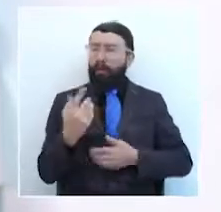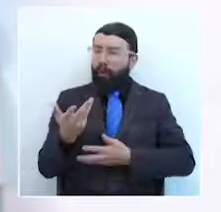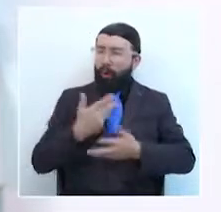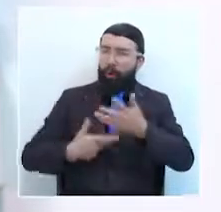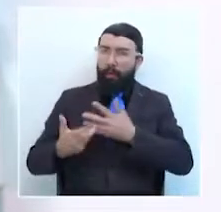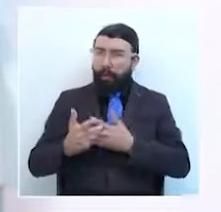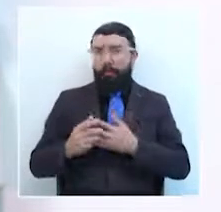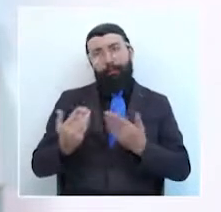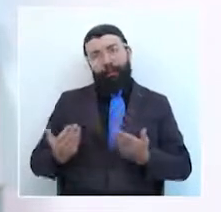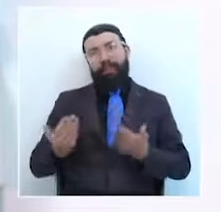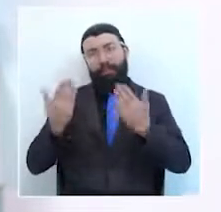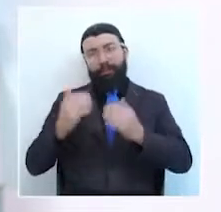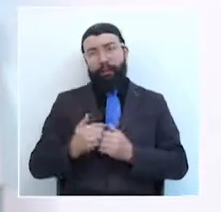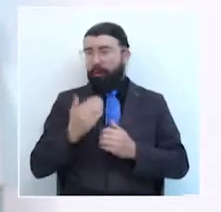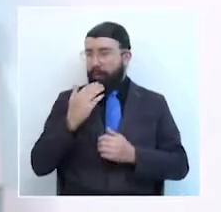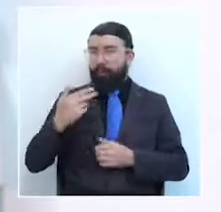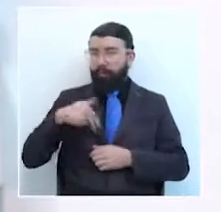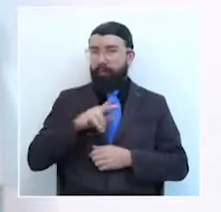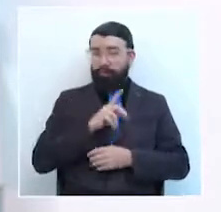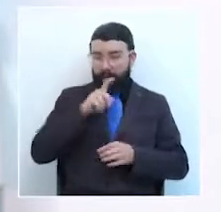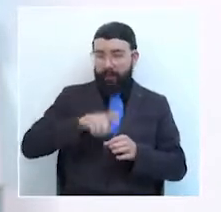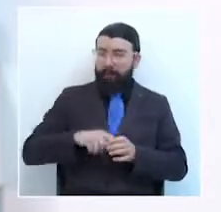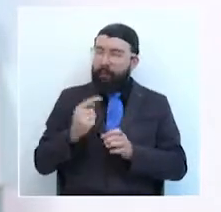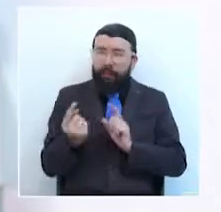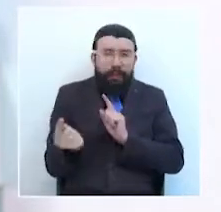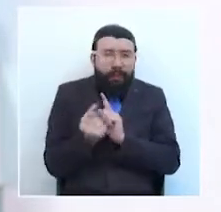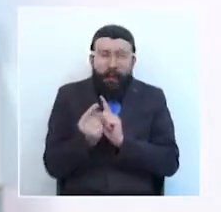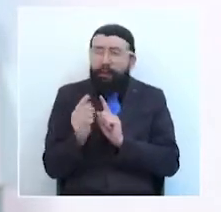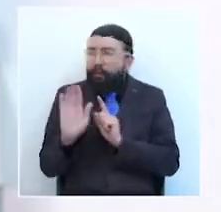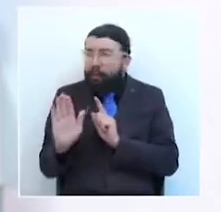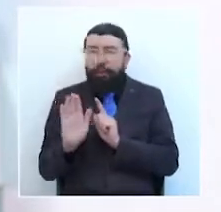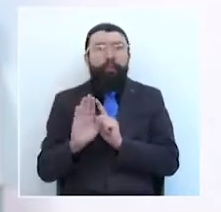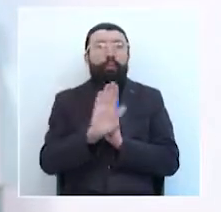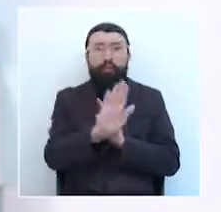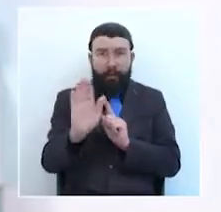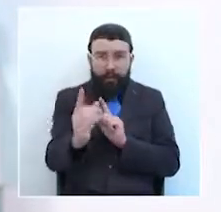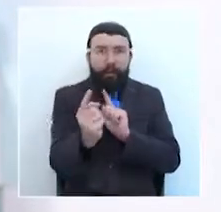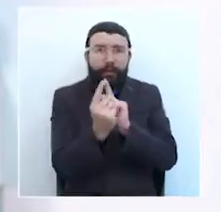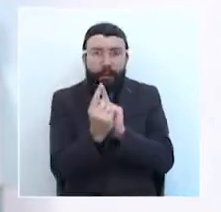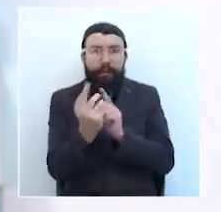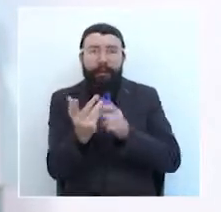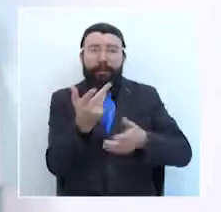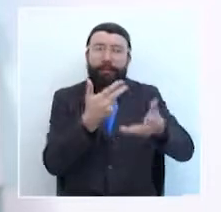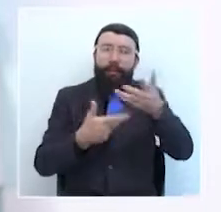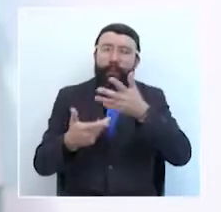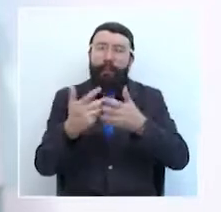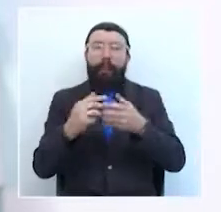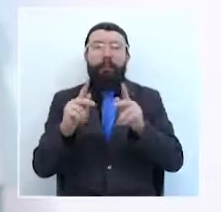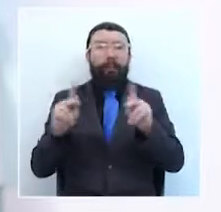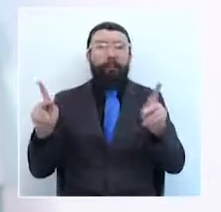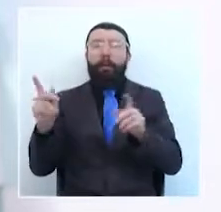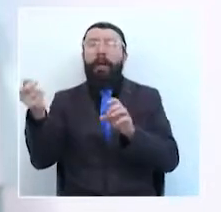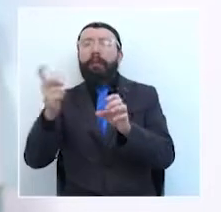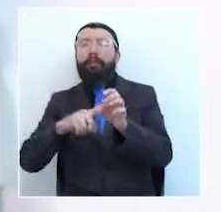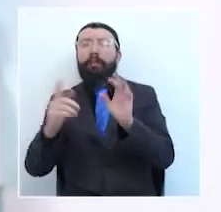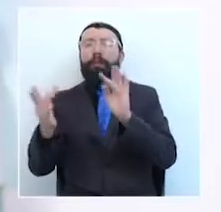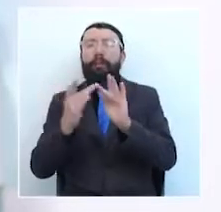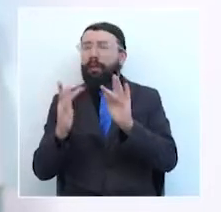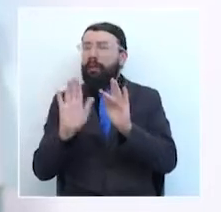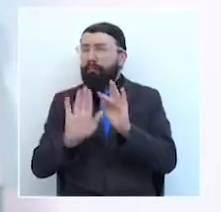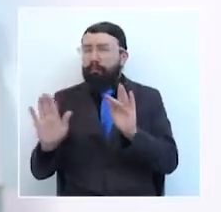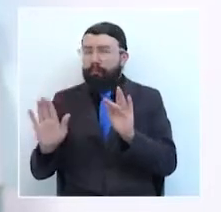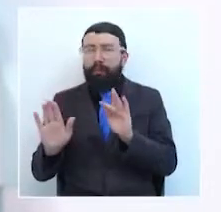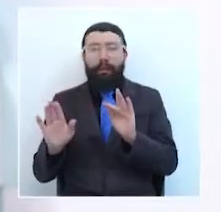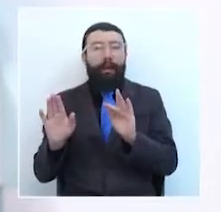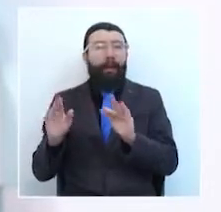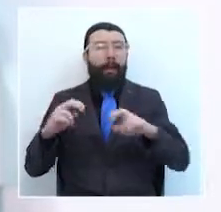nosotros que somos el círculo más cercano como ustedes también y los televidentes los oyentes o las personas que entran en contacto con él en